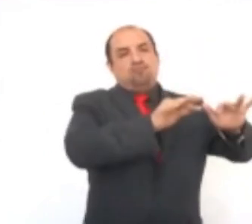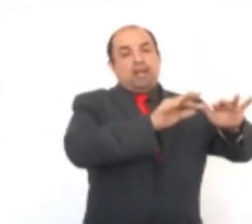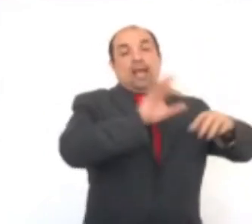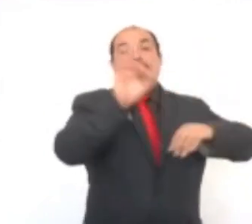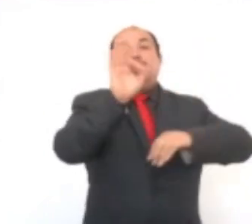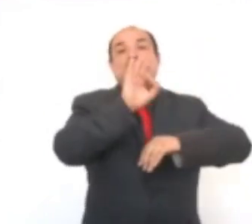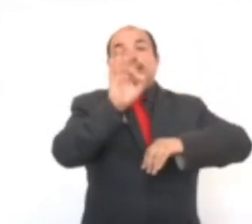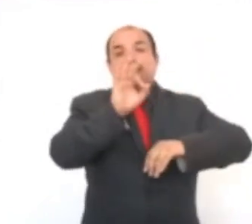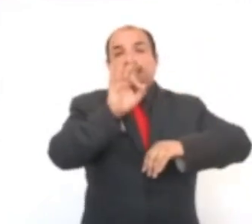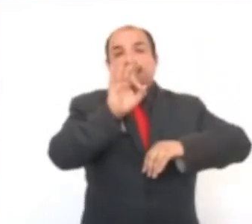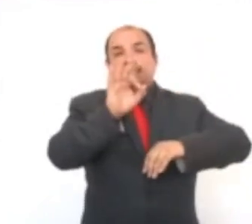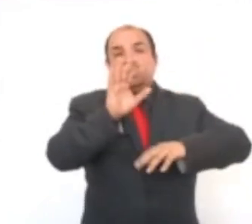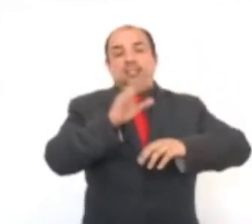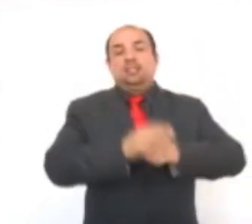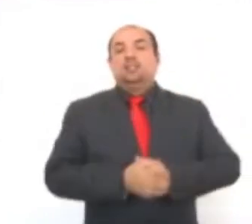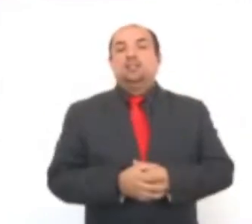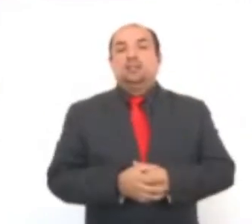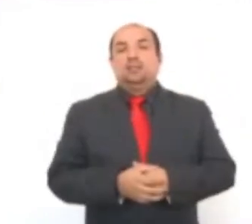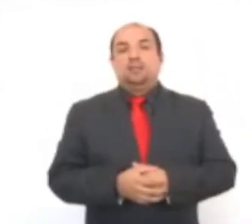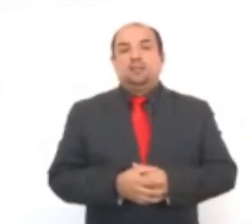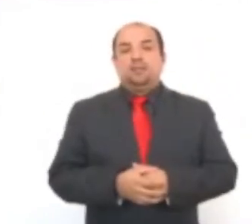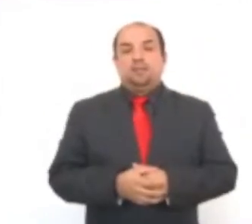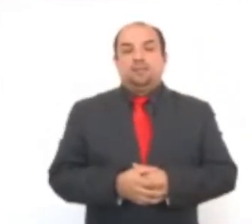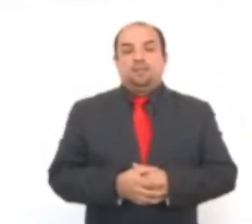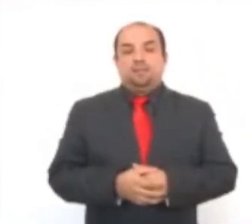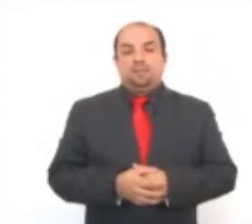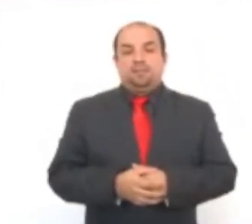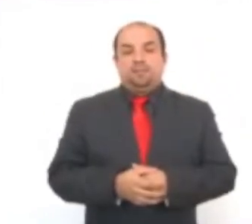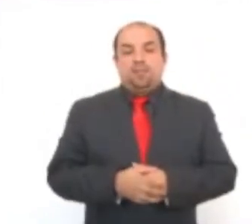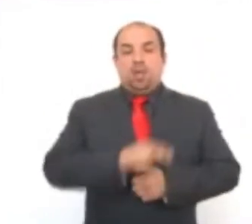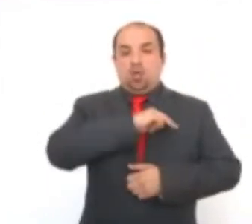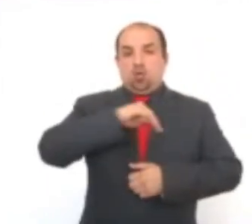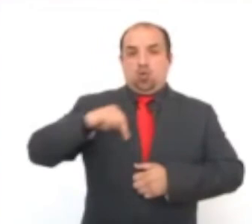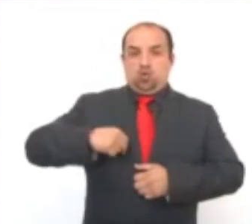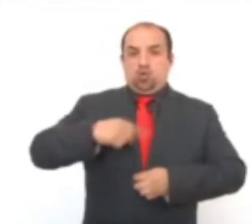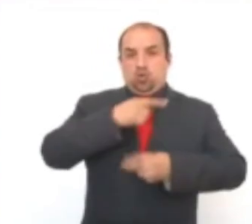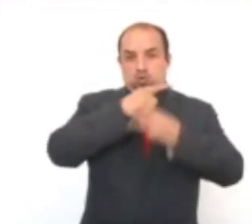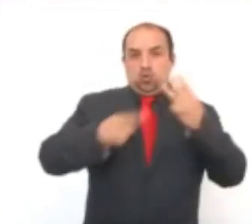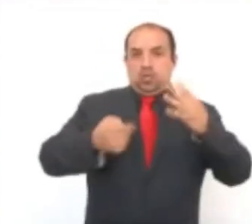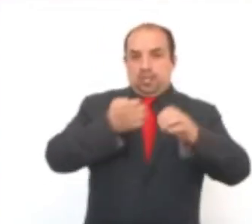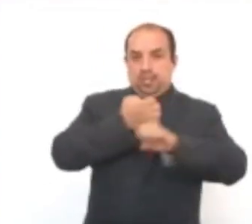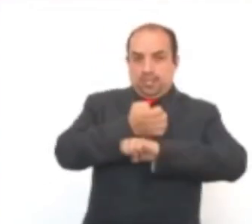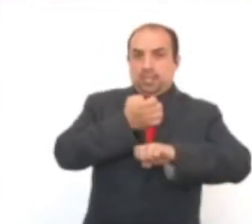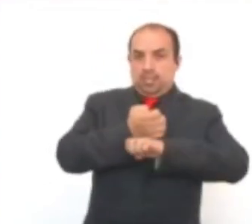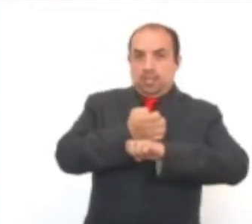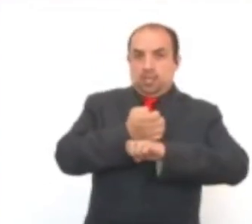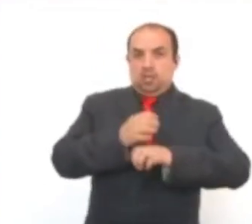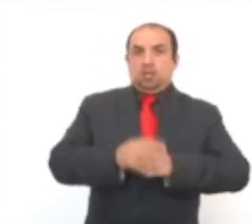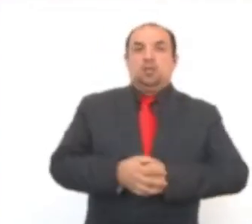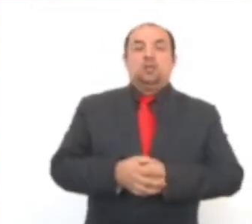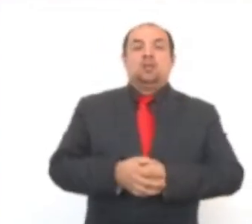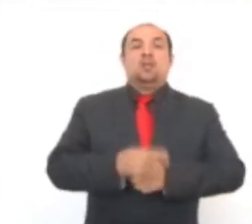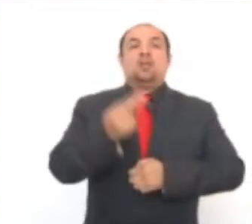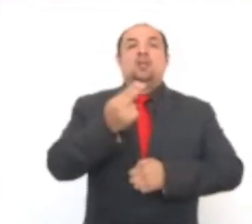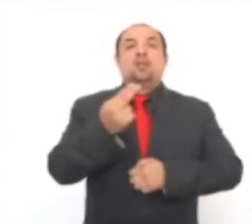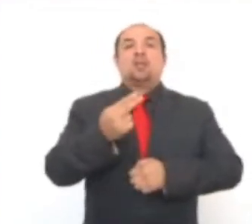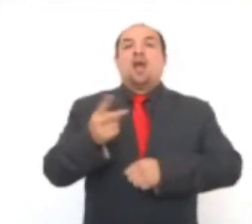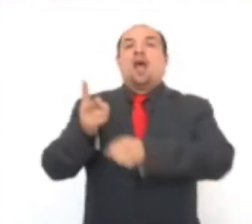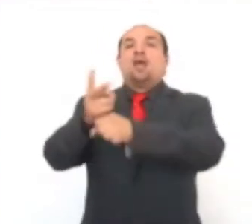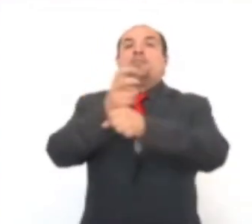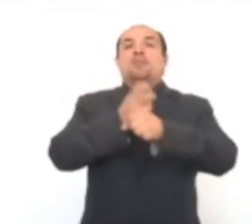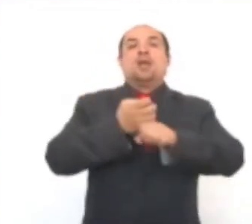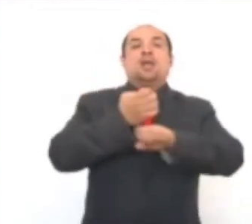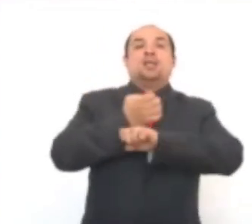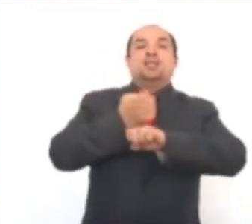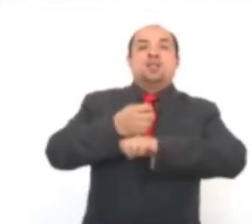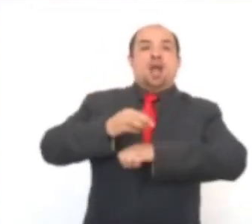muy probable que tengamos que, como nosotros, estas tres entidades federativas, hacerle una cordial invitación